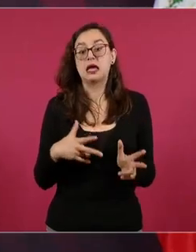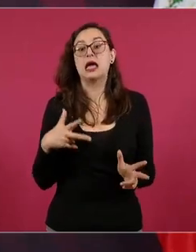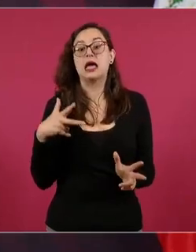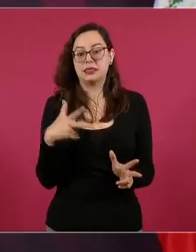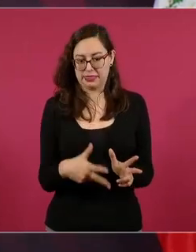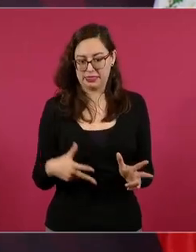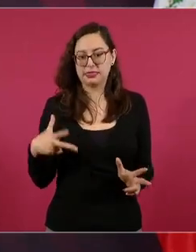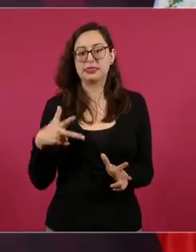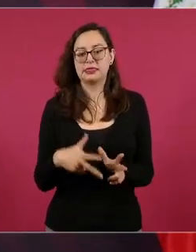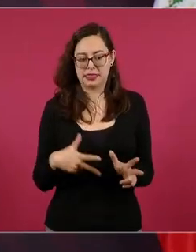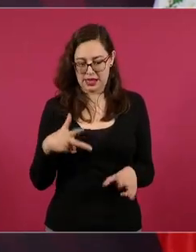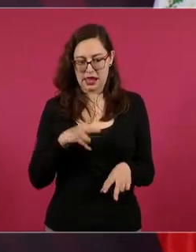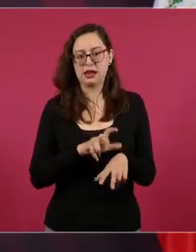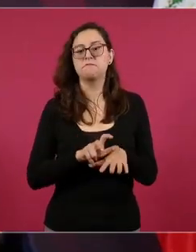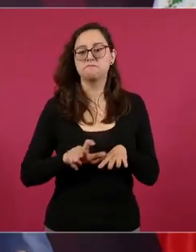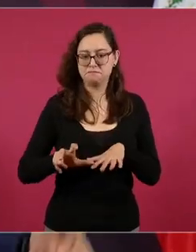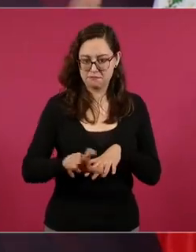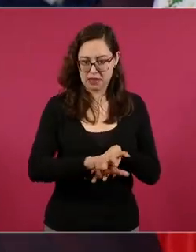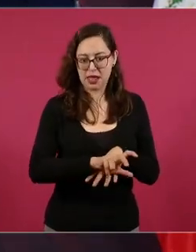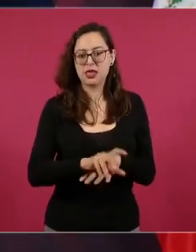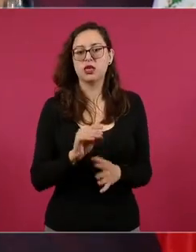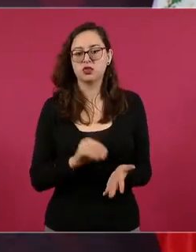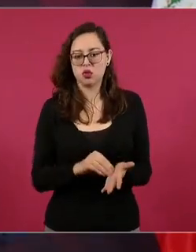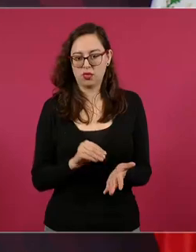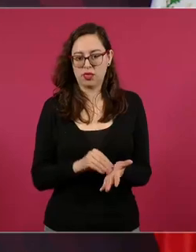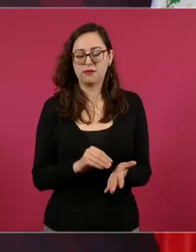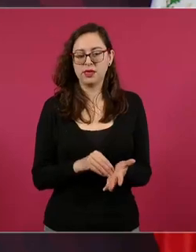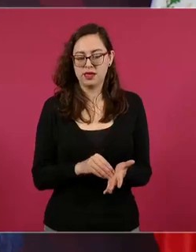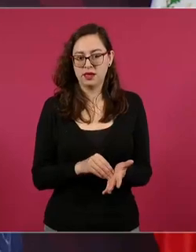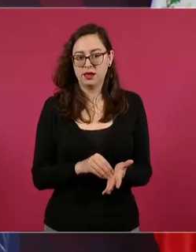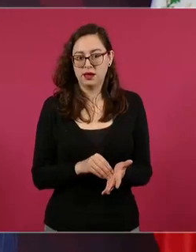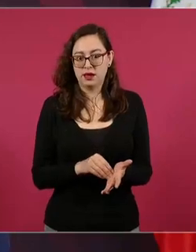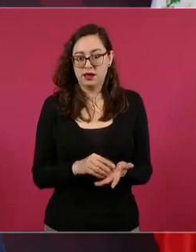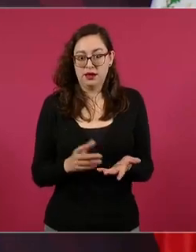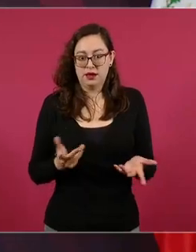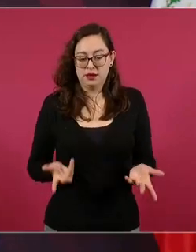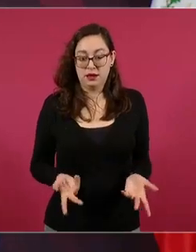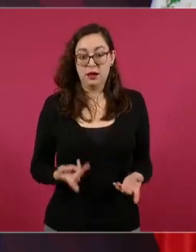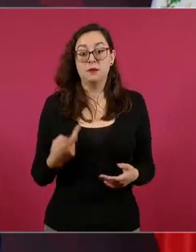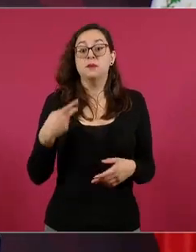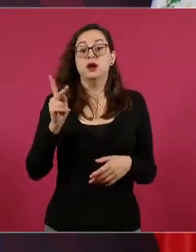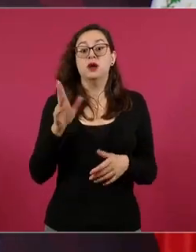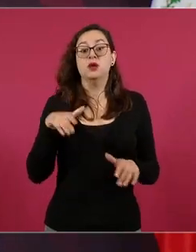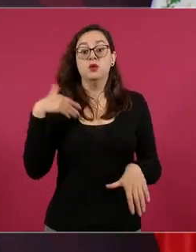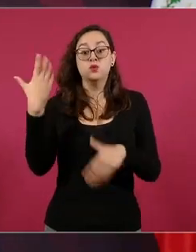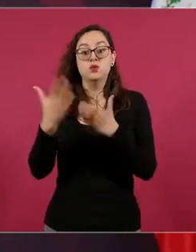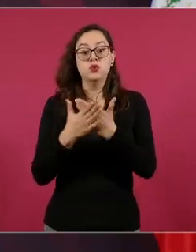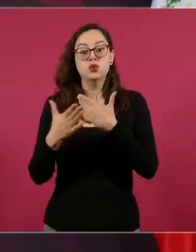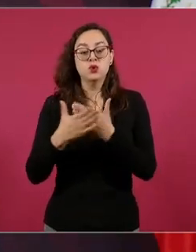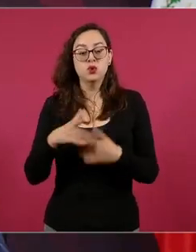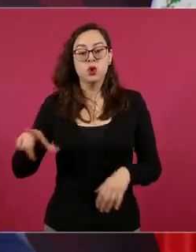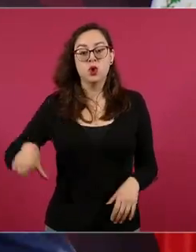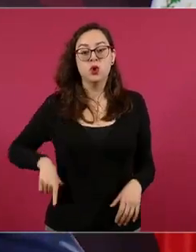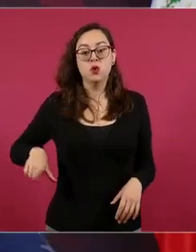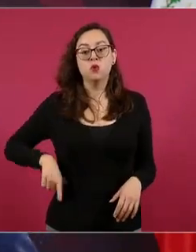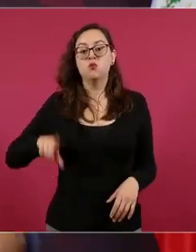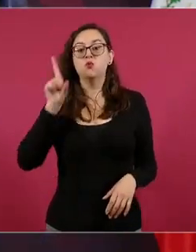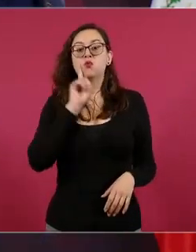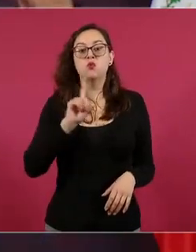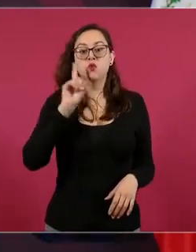en la fase final. Pero la presidenta ya va a